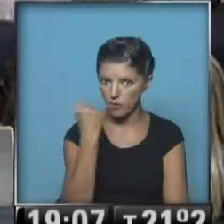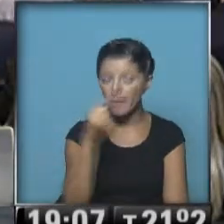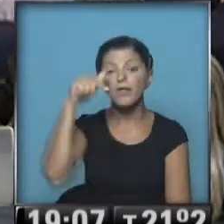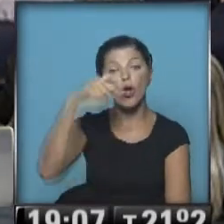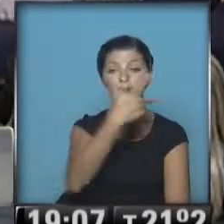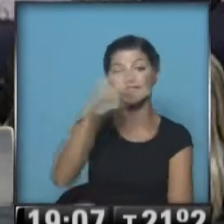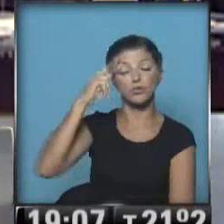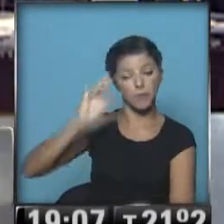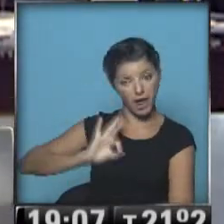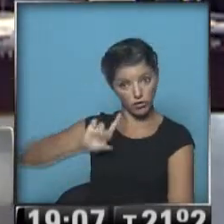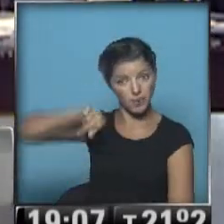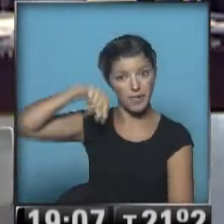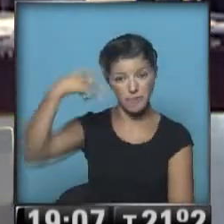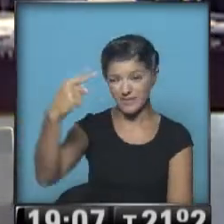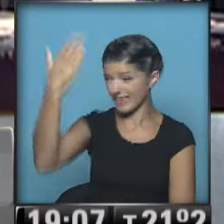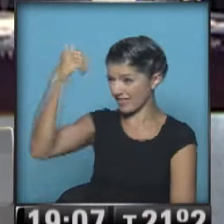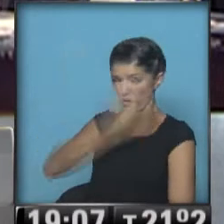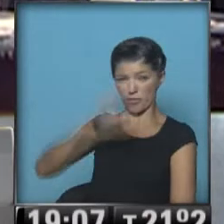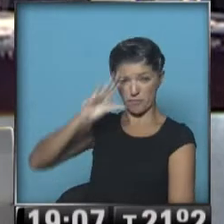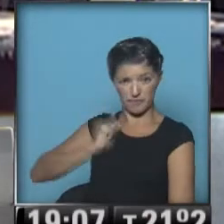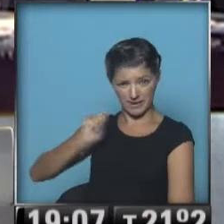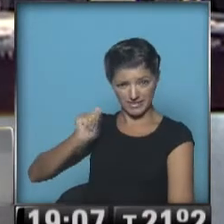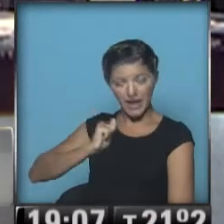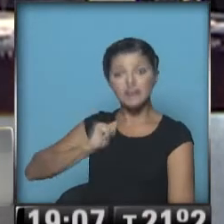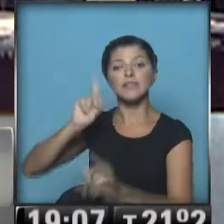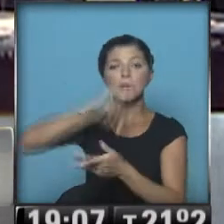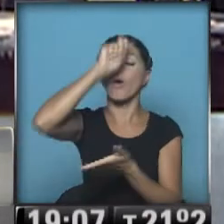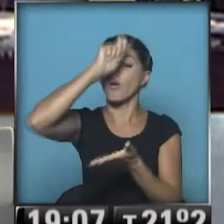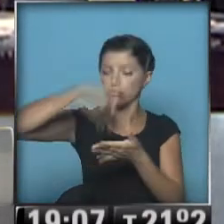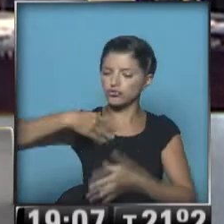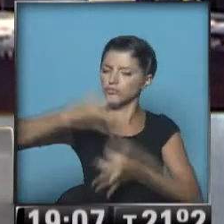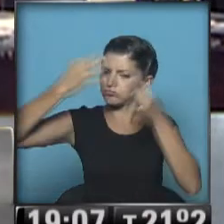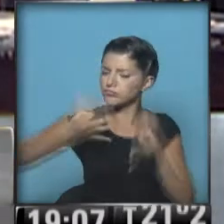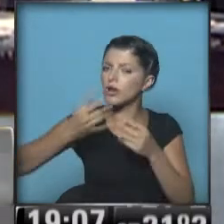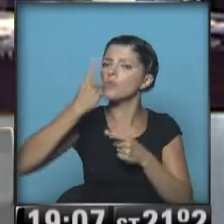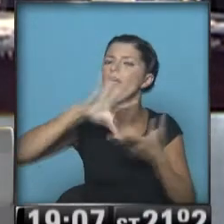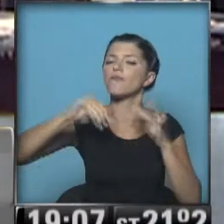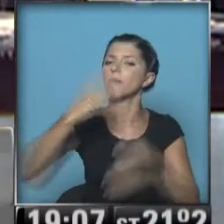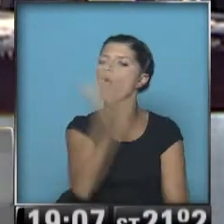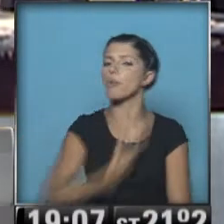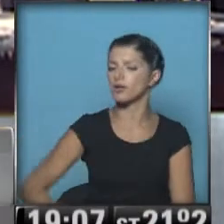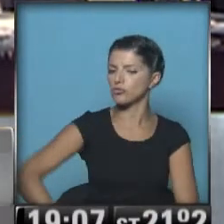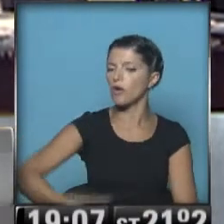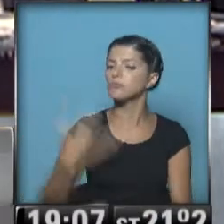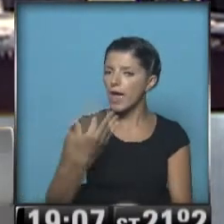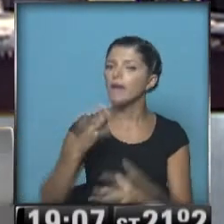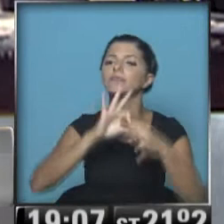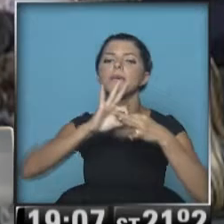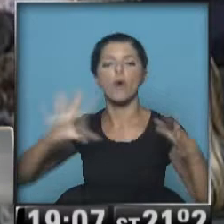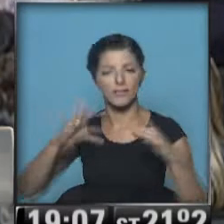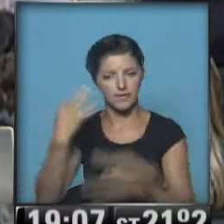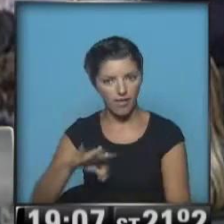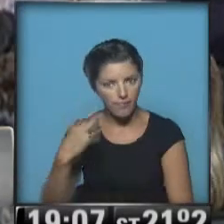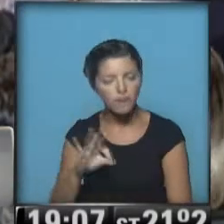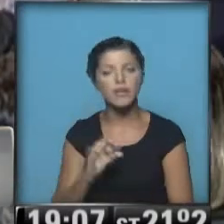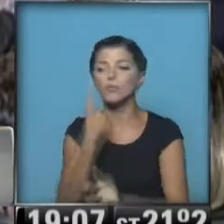golpe cívico-militar más atroz que sufrió nuestro país y con la firme convicción de que la única forma de gobierno posible es la democracia y el